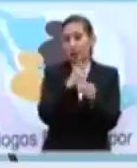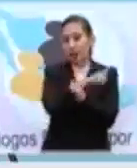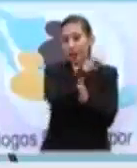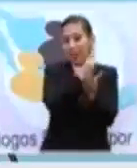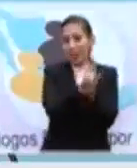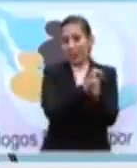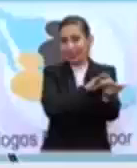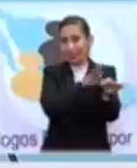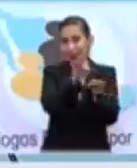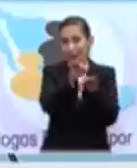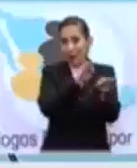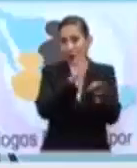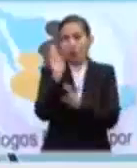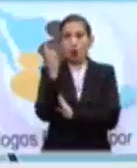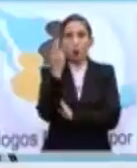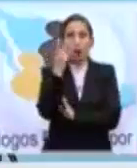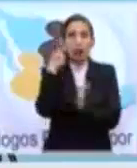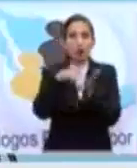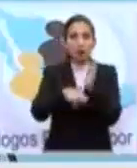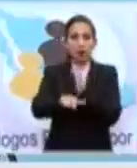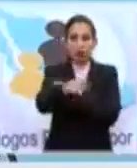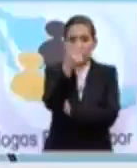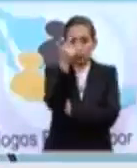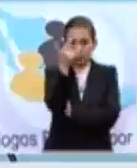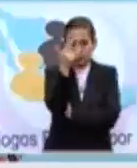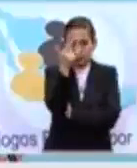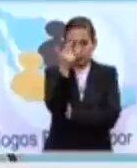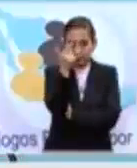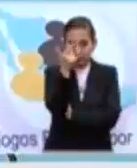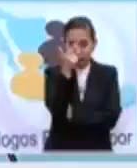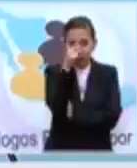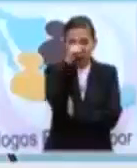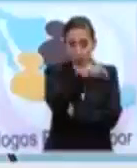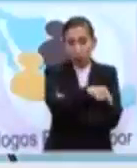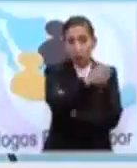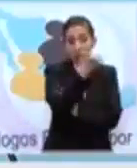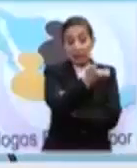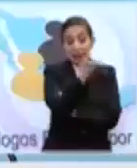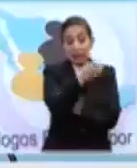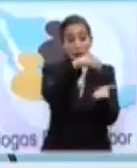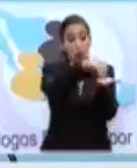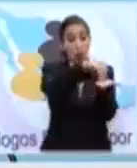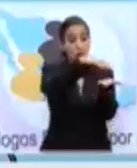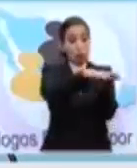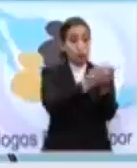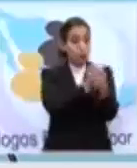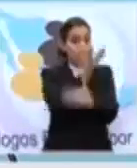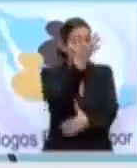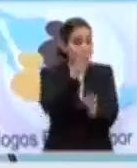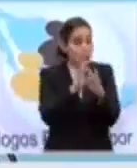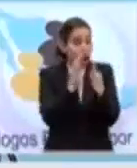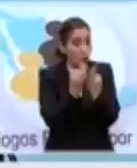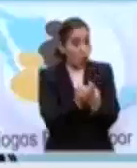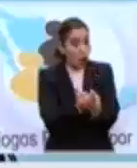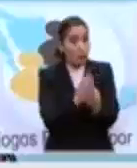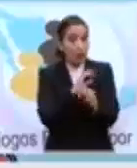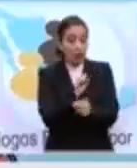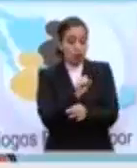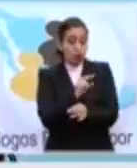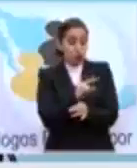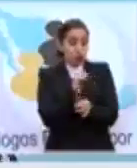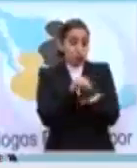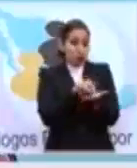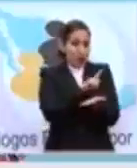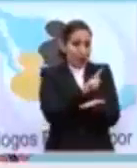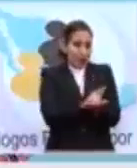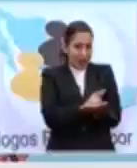reforma laboral de noviembre del 2012, que con los nuevos tipos de contratación aunados a la subcontratación